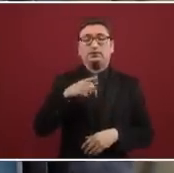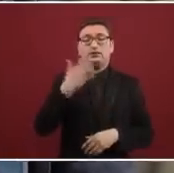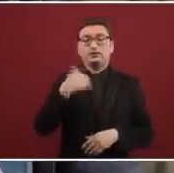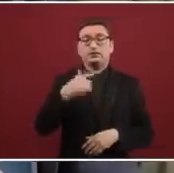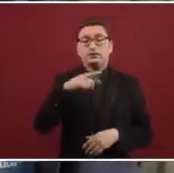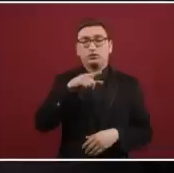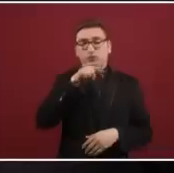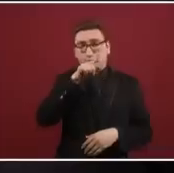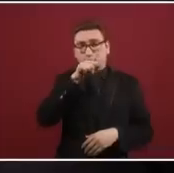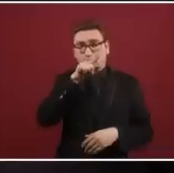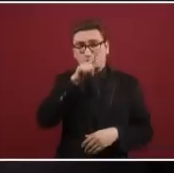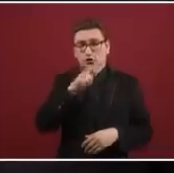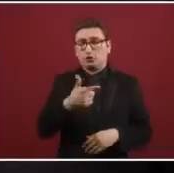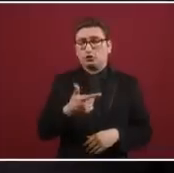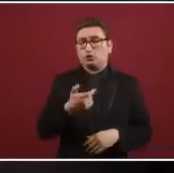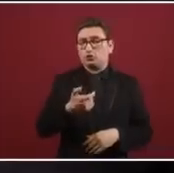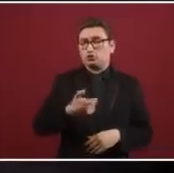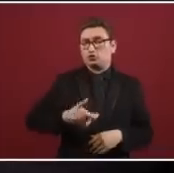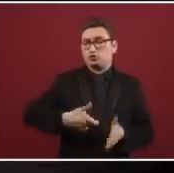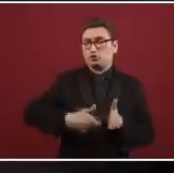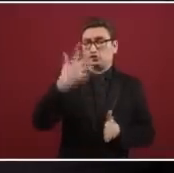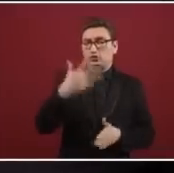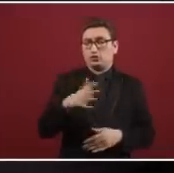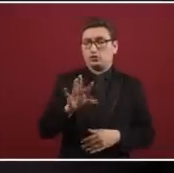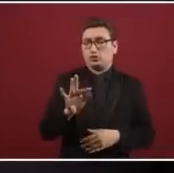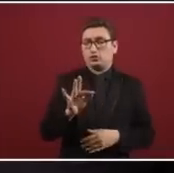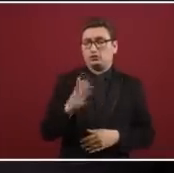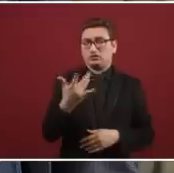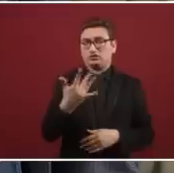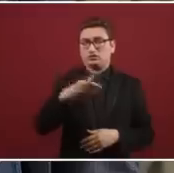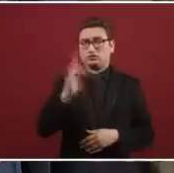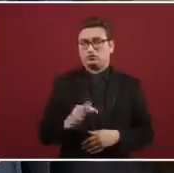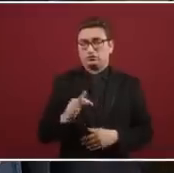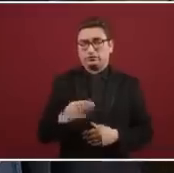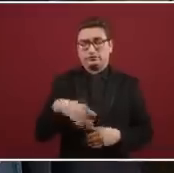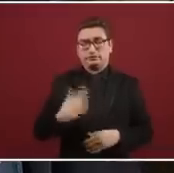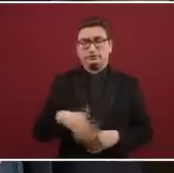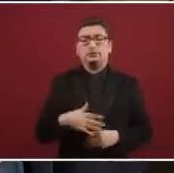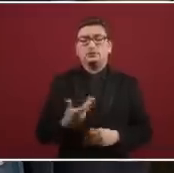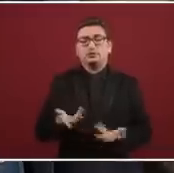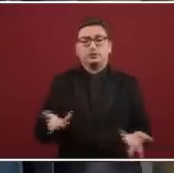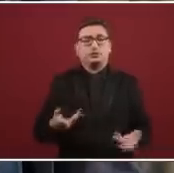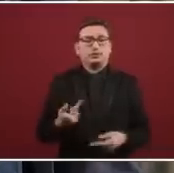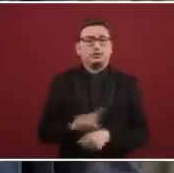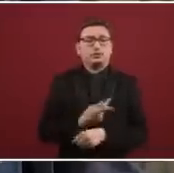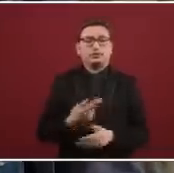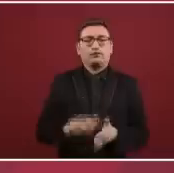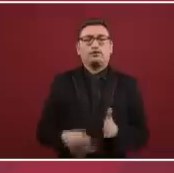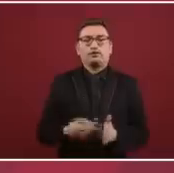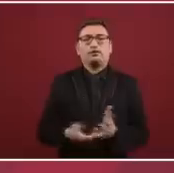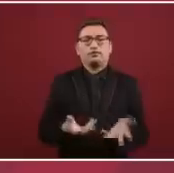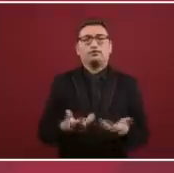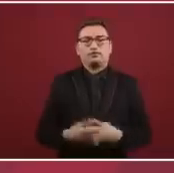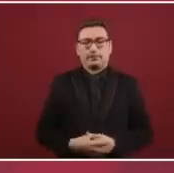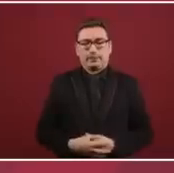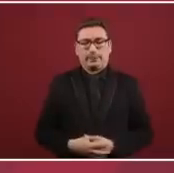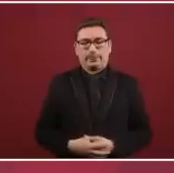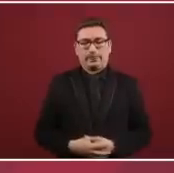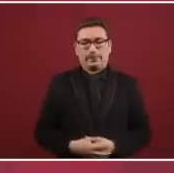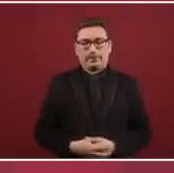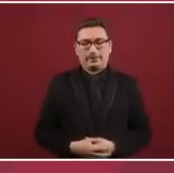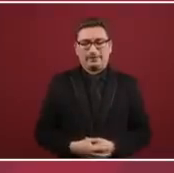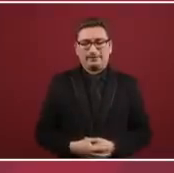encarecido alrededor del 40, el 50%. Entonces, ¿qué falta y qué se va a hacer en este sentido, presidente? Bueno, muchas gracias. Es que son